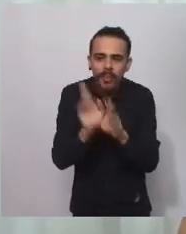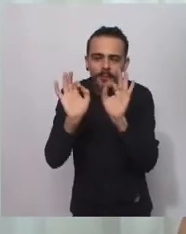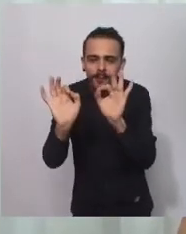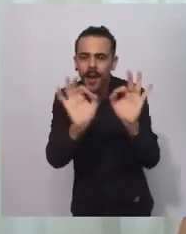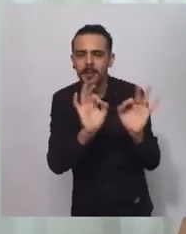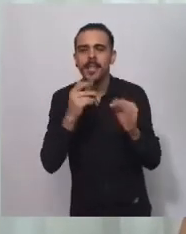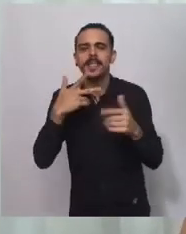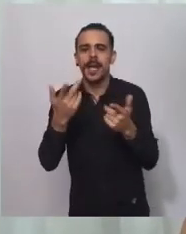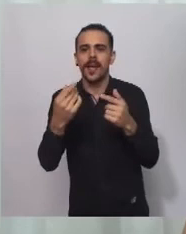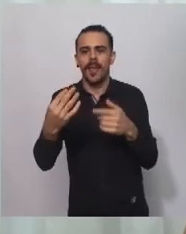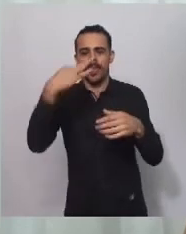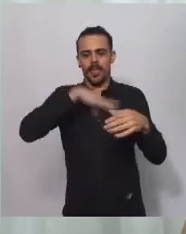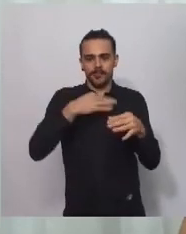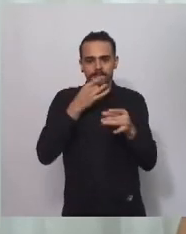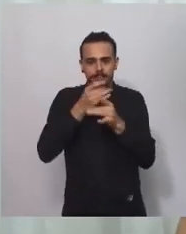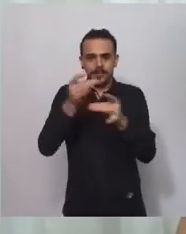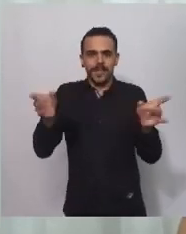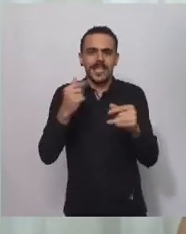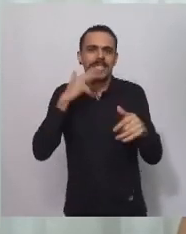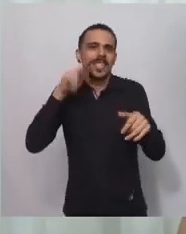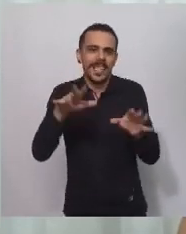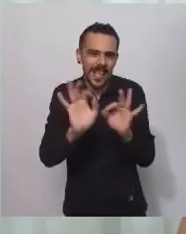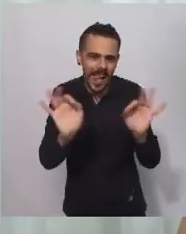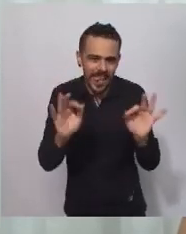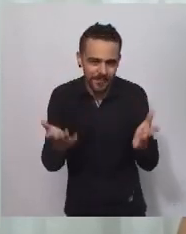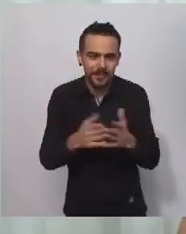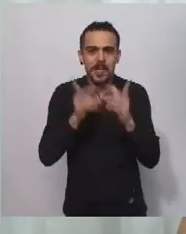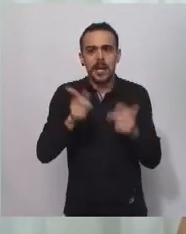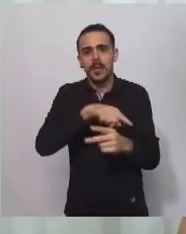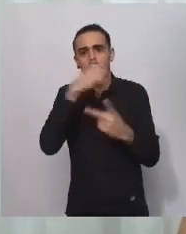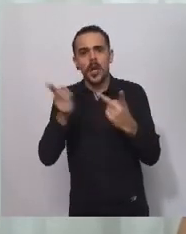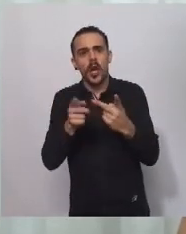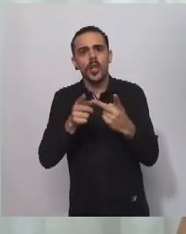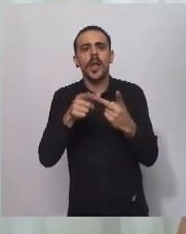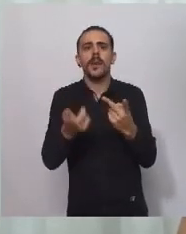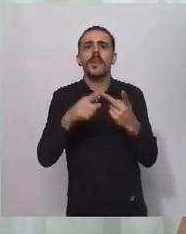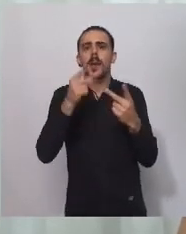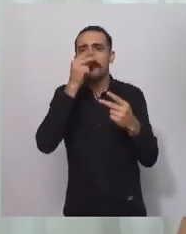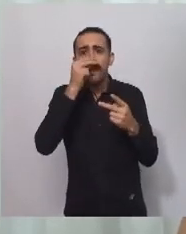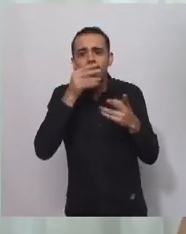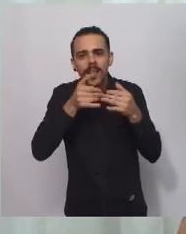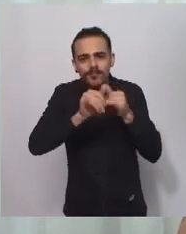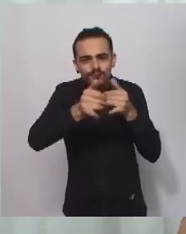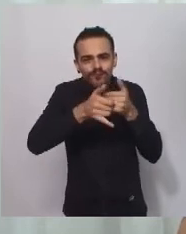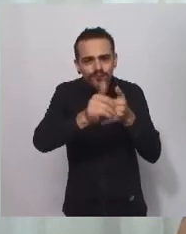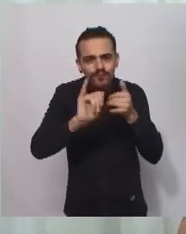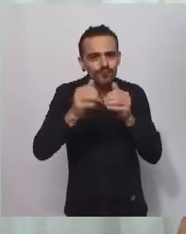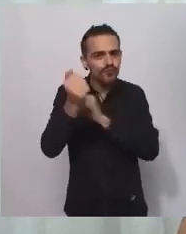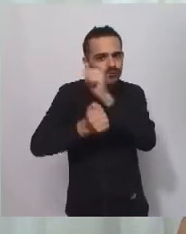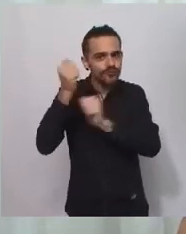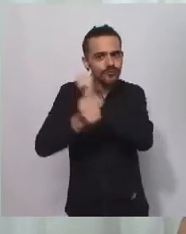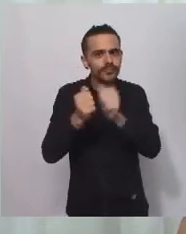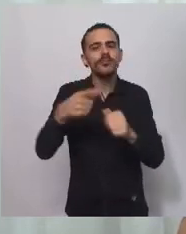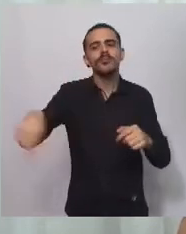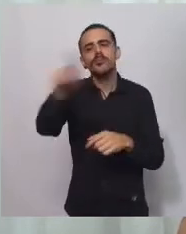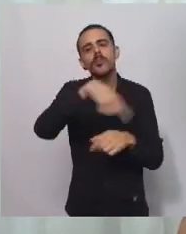lo estamos haciendo en la industria maderera que es muy importante en cuanto a cerrad heros en el día de ayer